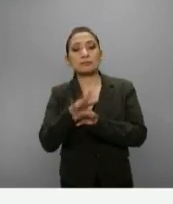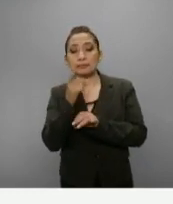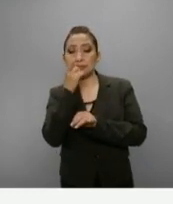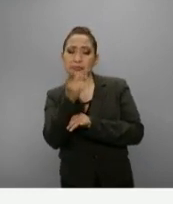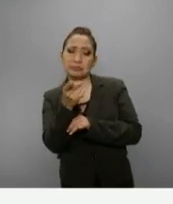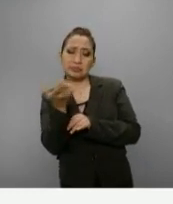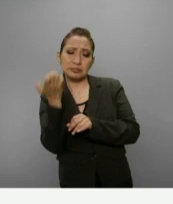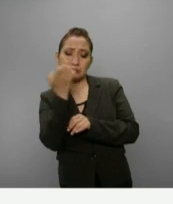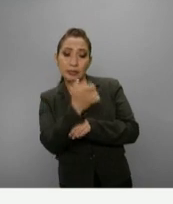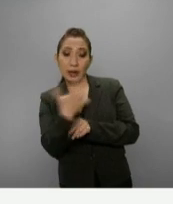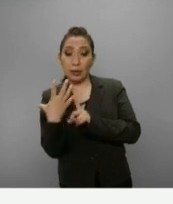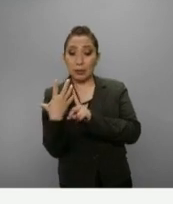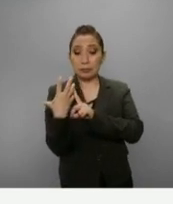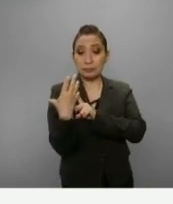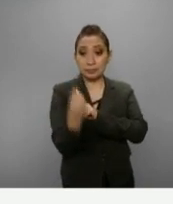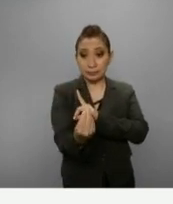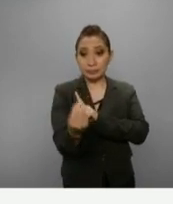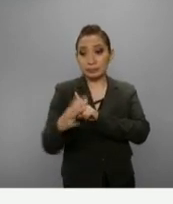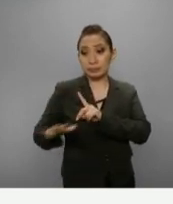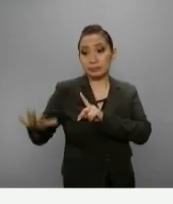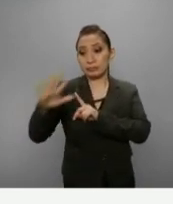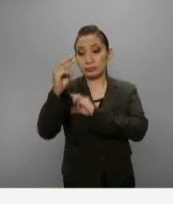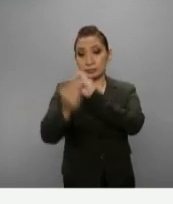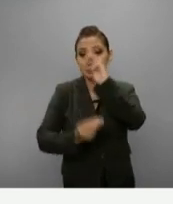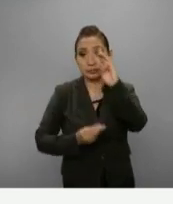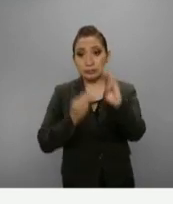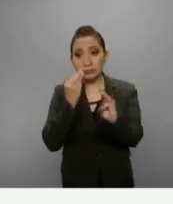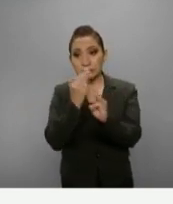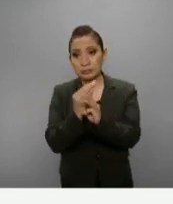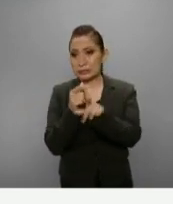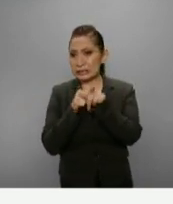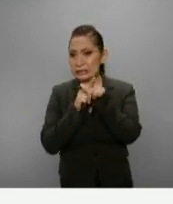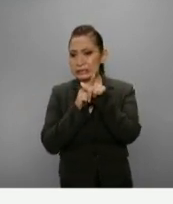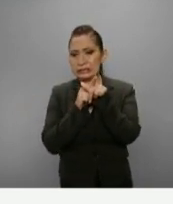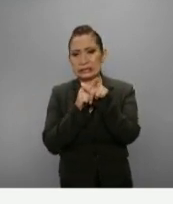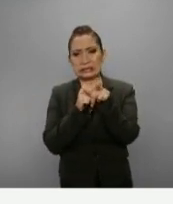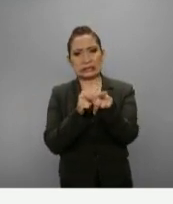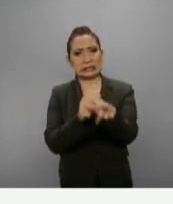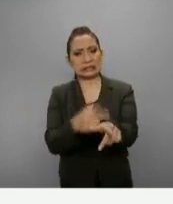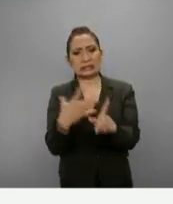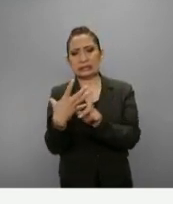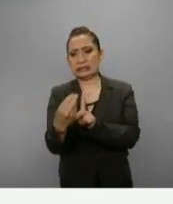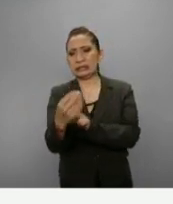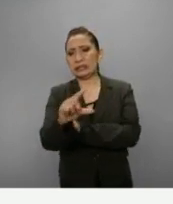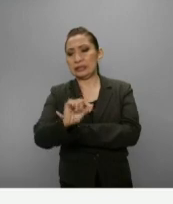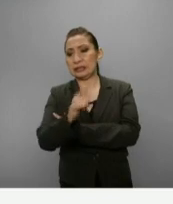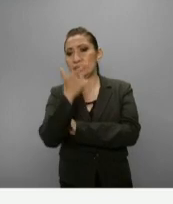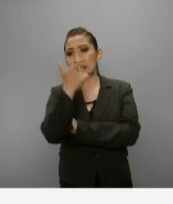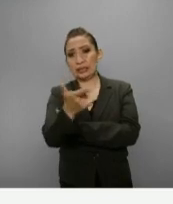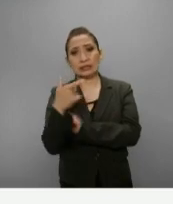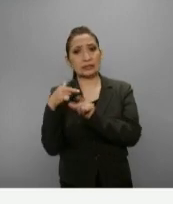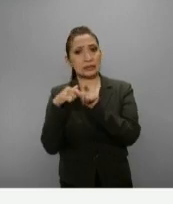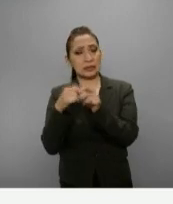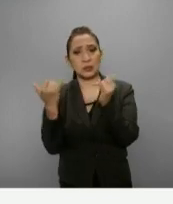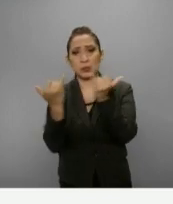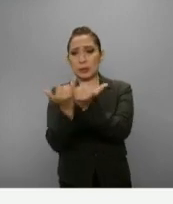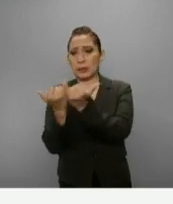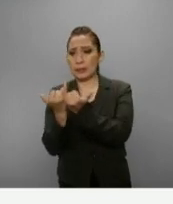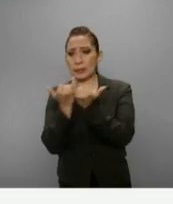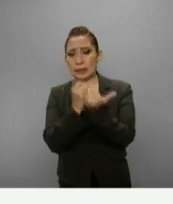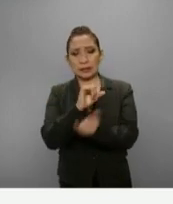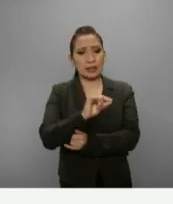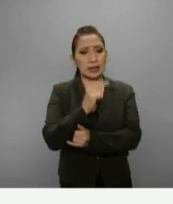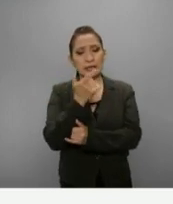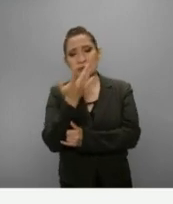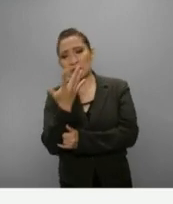nos habla de que la transmisión a nivel mundial se mantiene activa. Ese 77 no ha disminuido, se ha mantenido